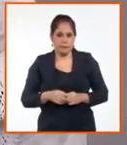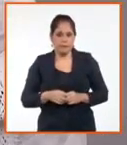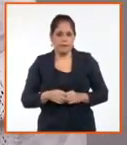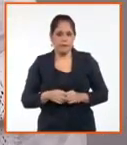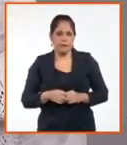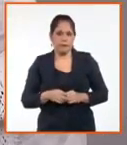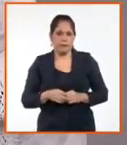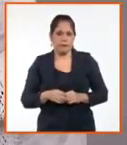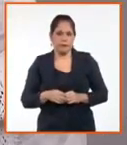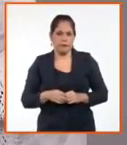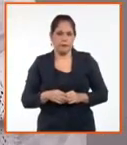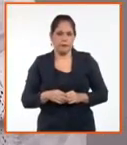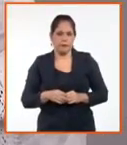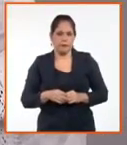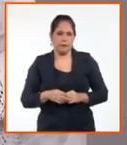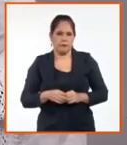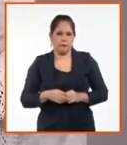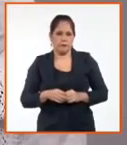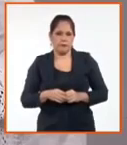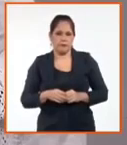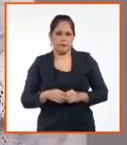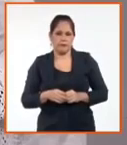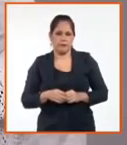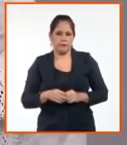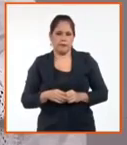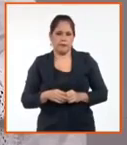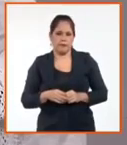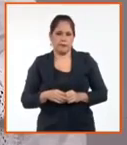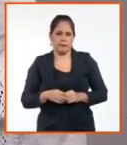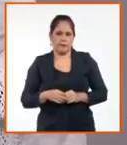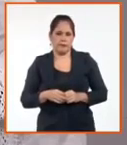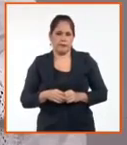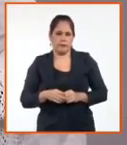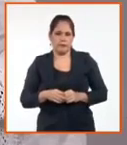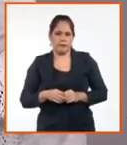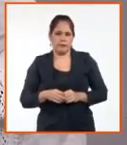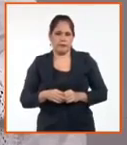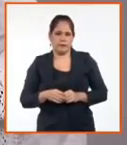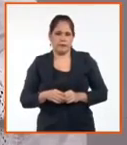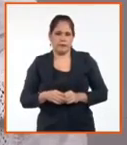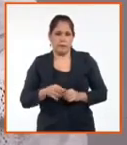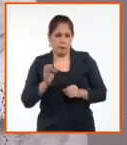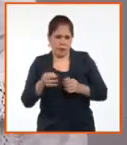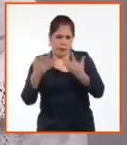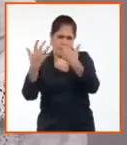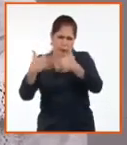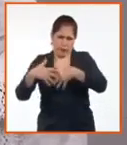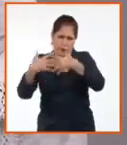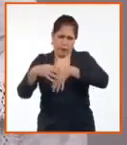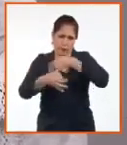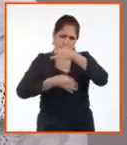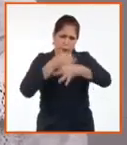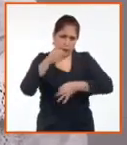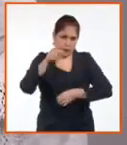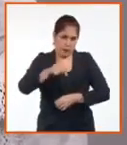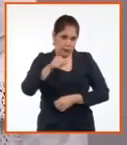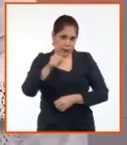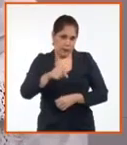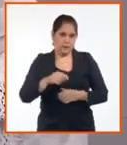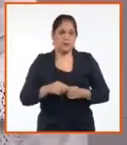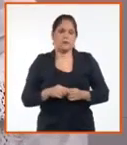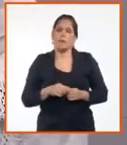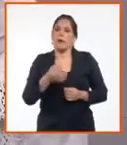luego lo tocábamos anteriormente este tipo de producciones ahora que nos vamos a referir que básicamente son los